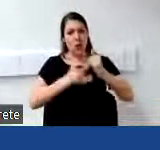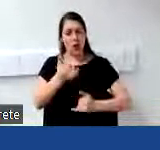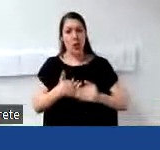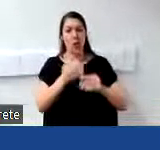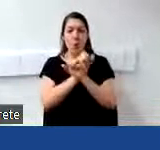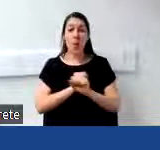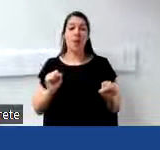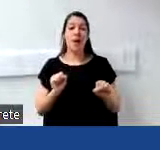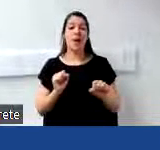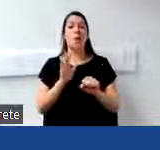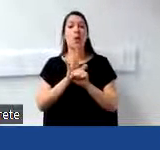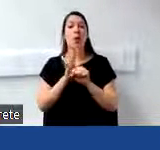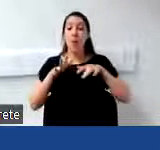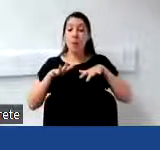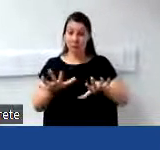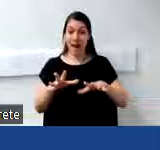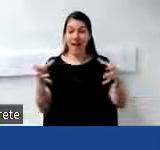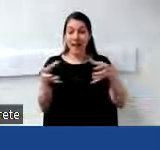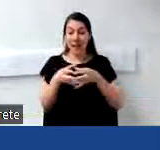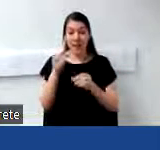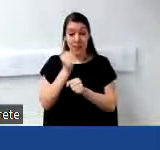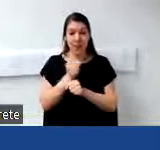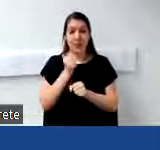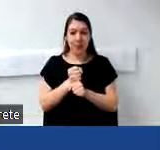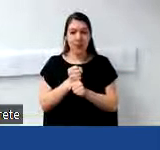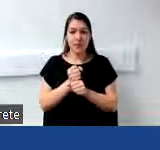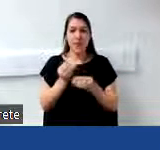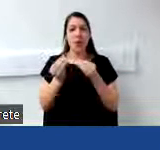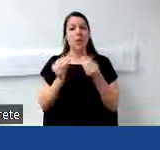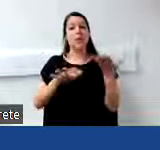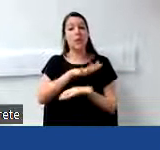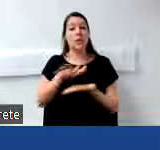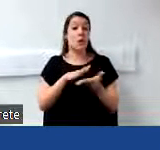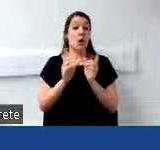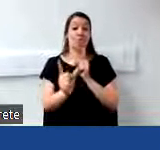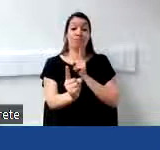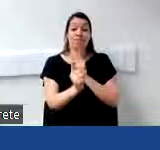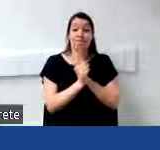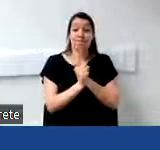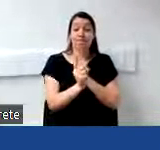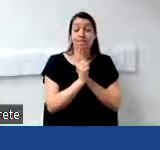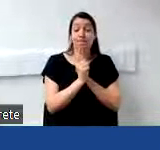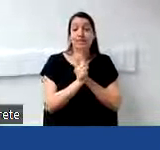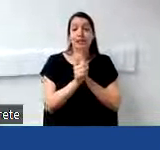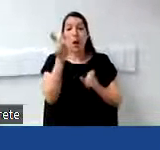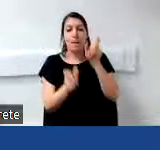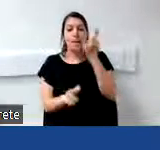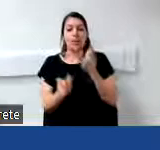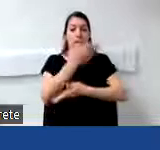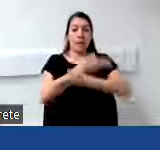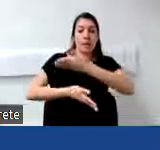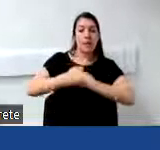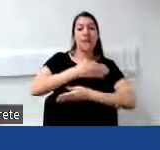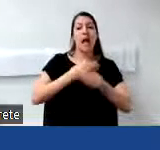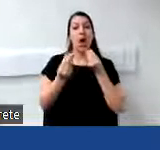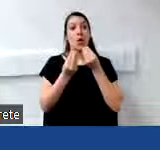y preparar a los equipos de trabajo para, bueno, qué hacer, ¿no? Cuando nos enfrentamos a una situación, ¿no? Que no sabemos